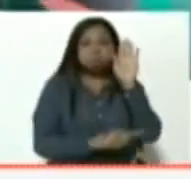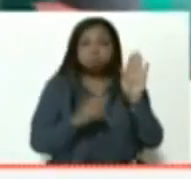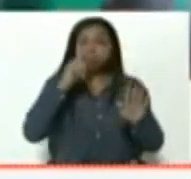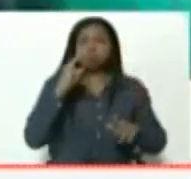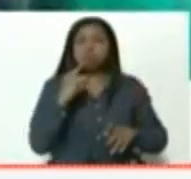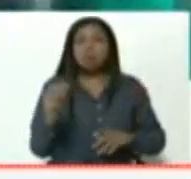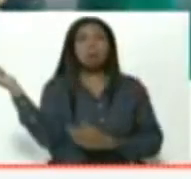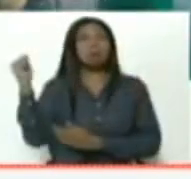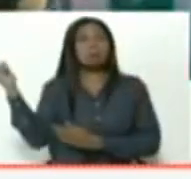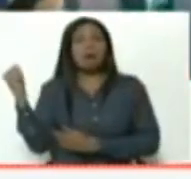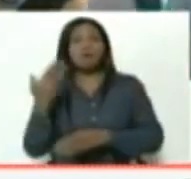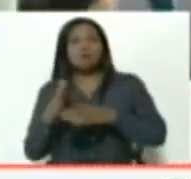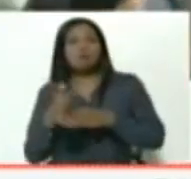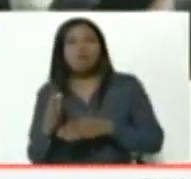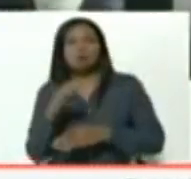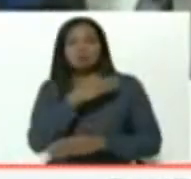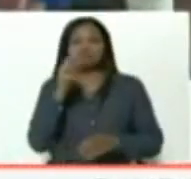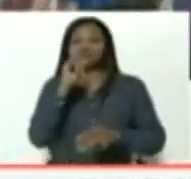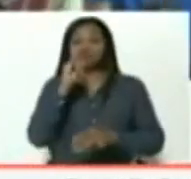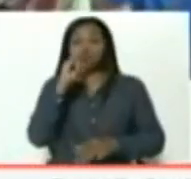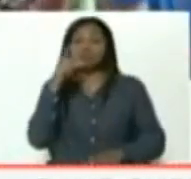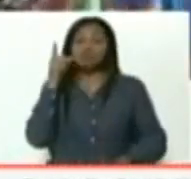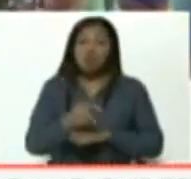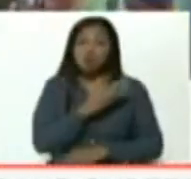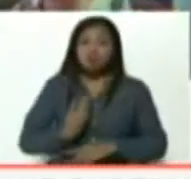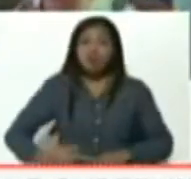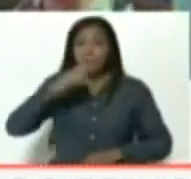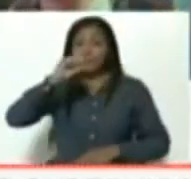ya fueron informadas por el presidente Maduro el día de ayer y el día...